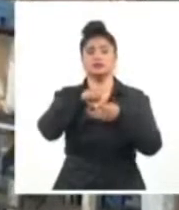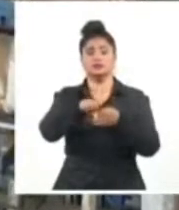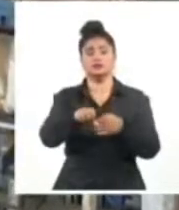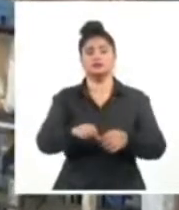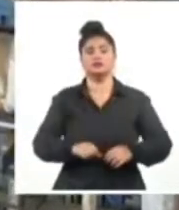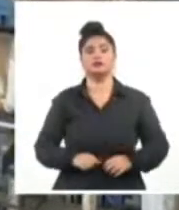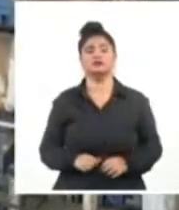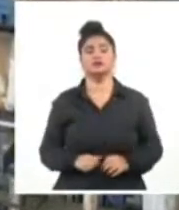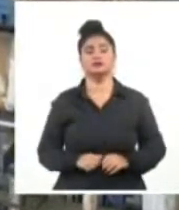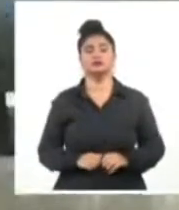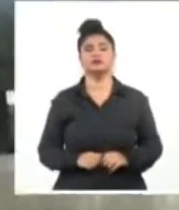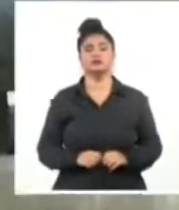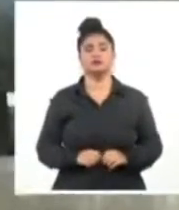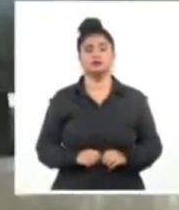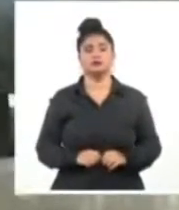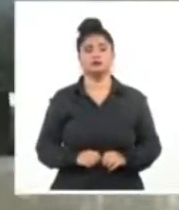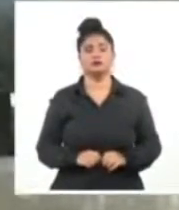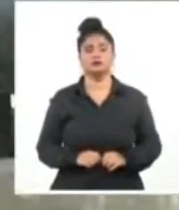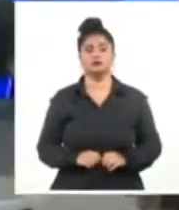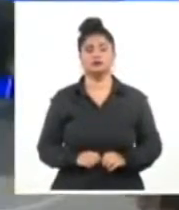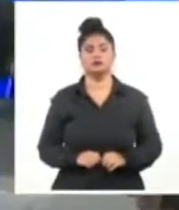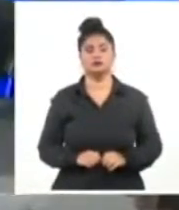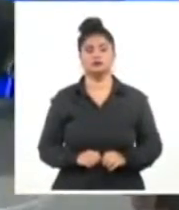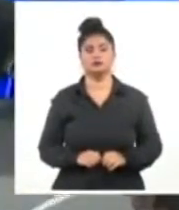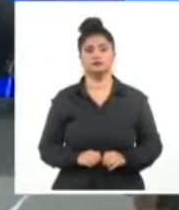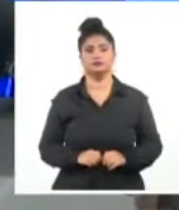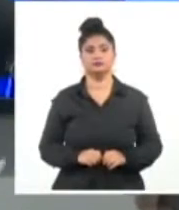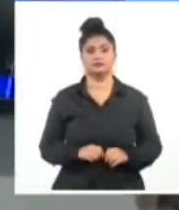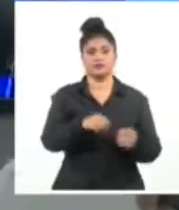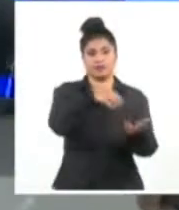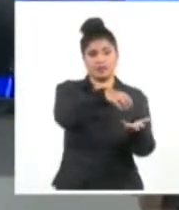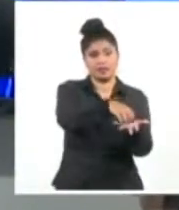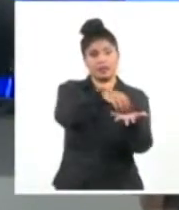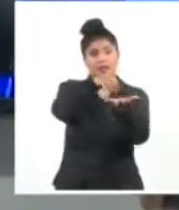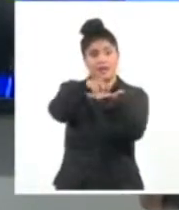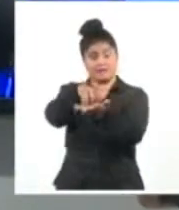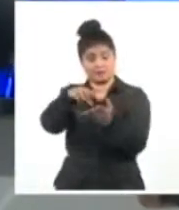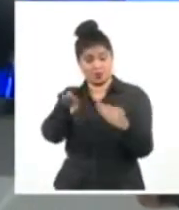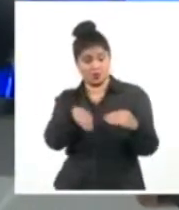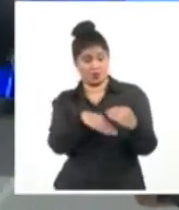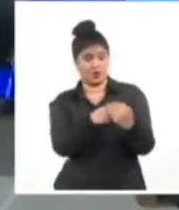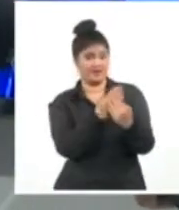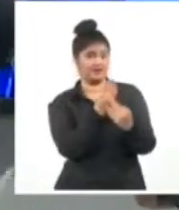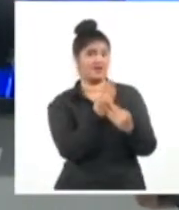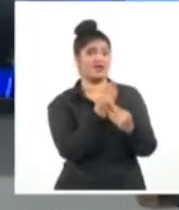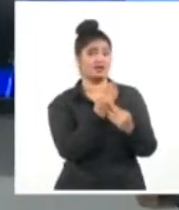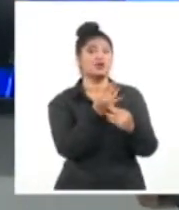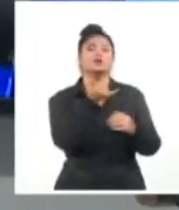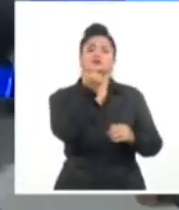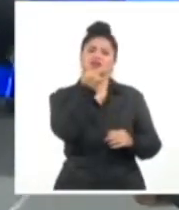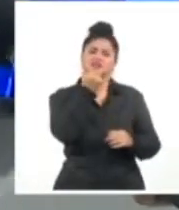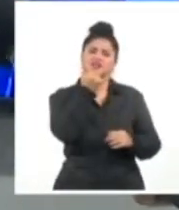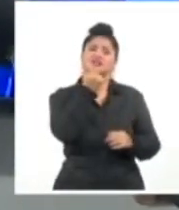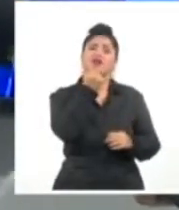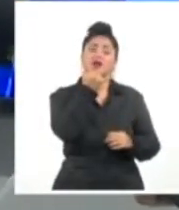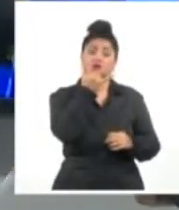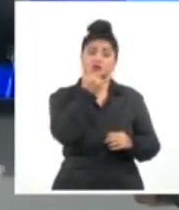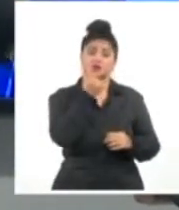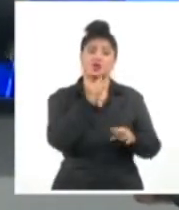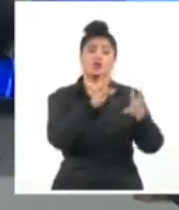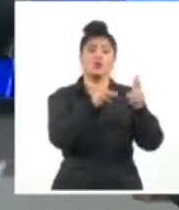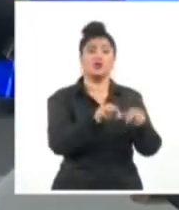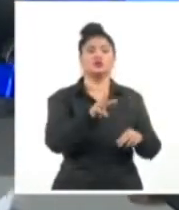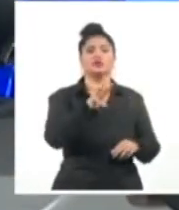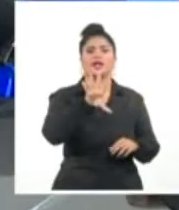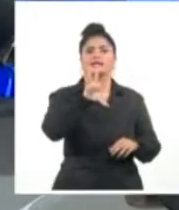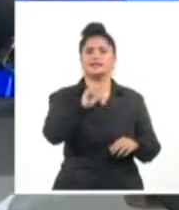de la noche, y debemos tener una afectación de 290 megawatts. Y durante el día también va a haber afectaciones en el orden de los 350